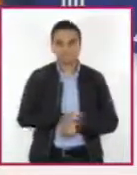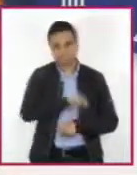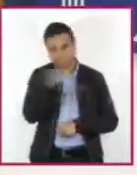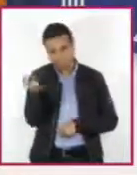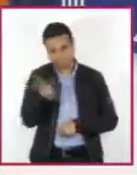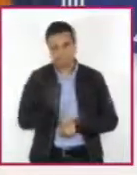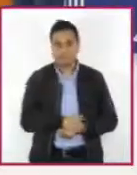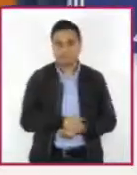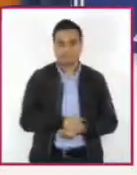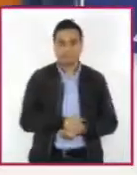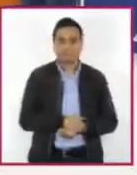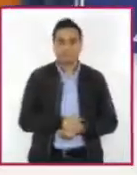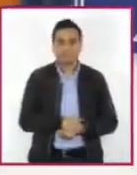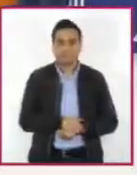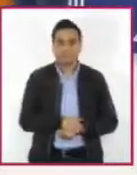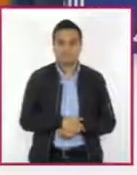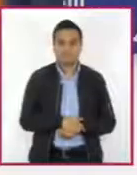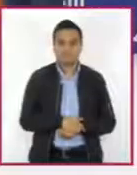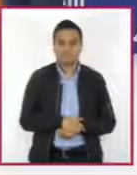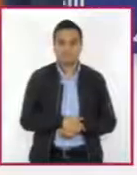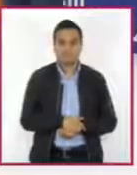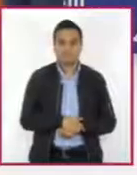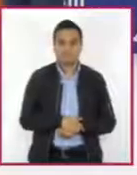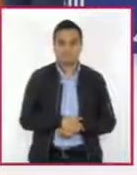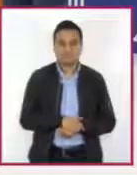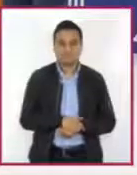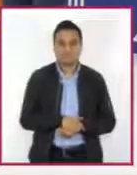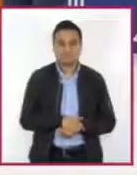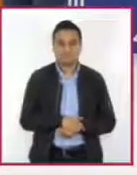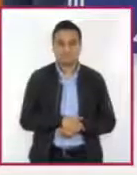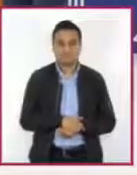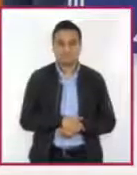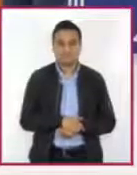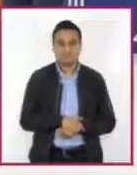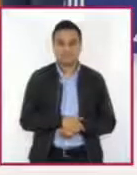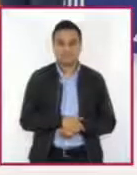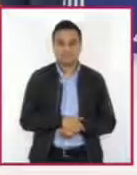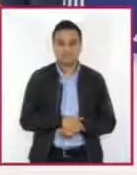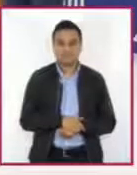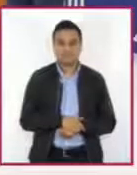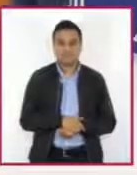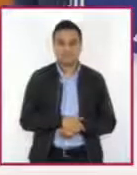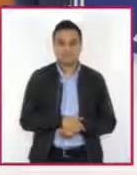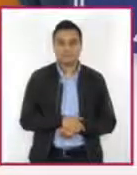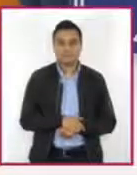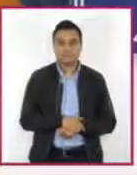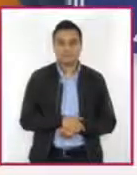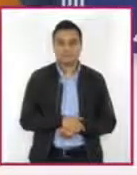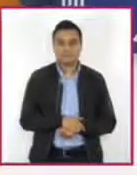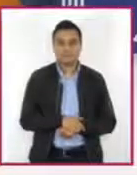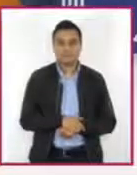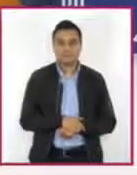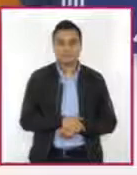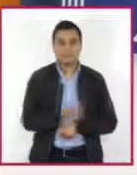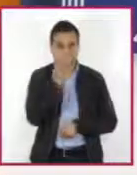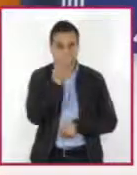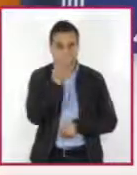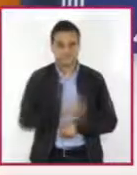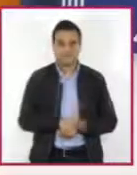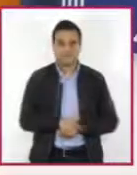Venga, maestra. 3.